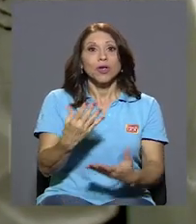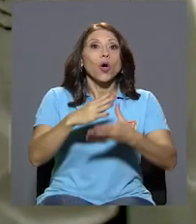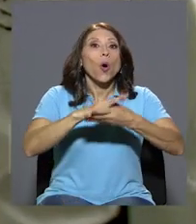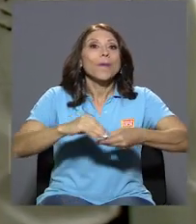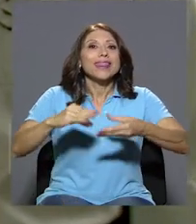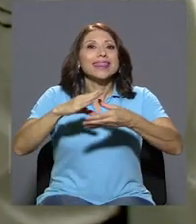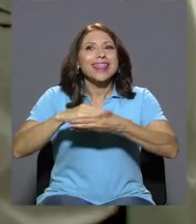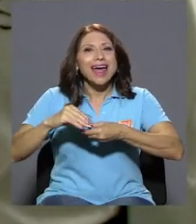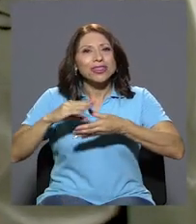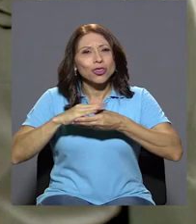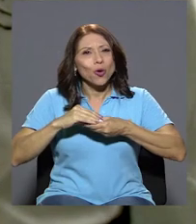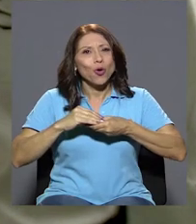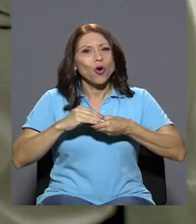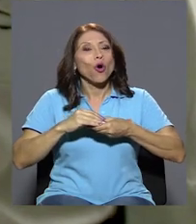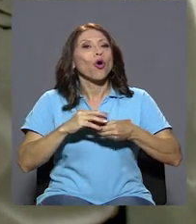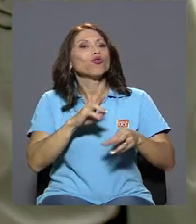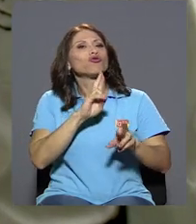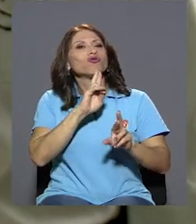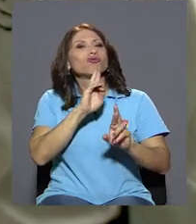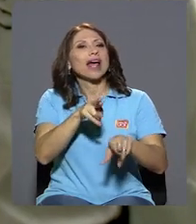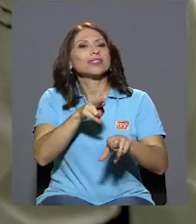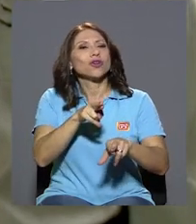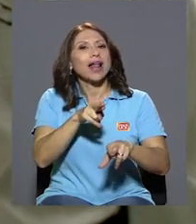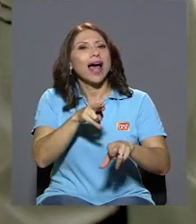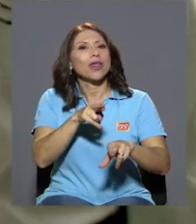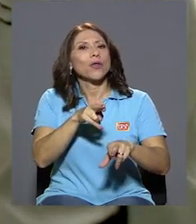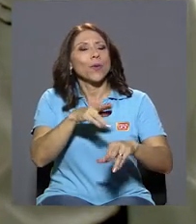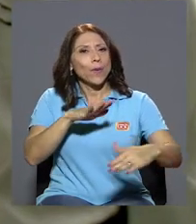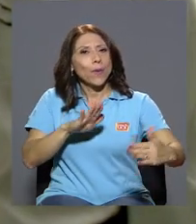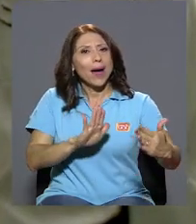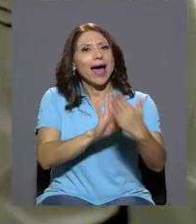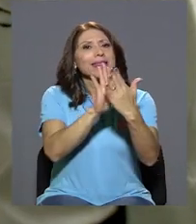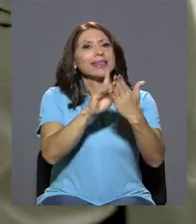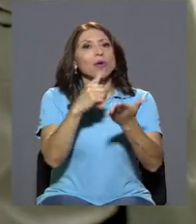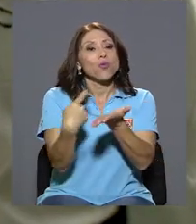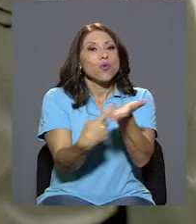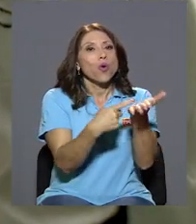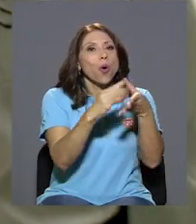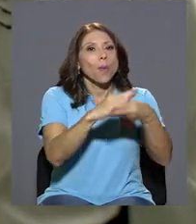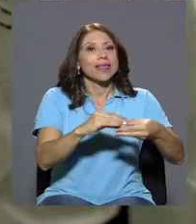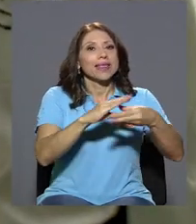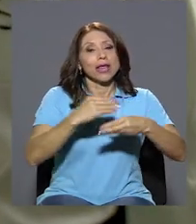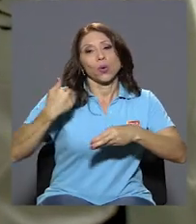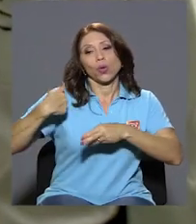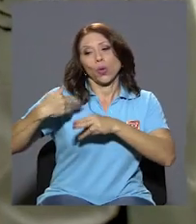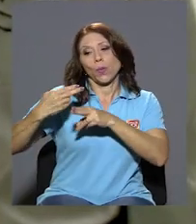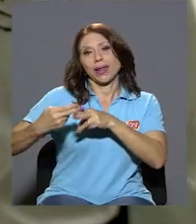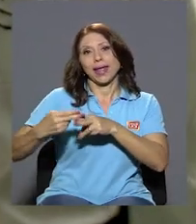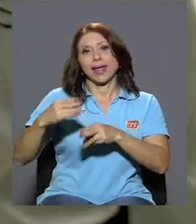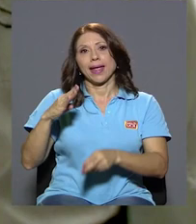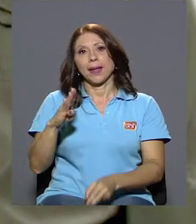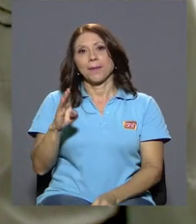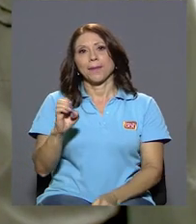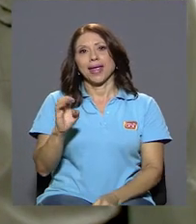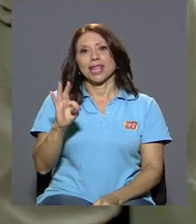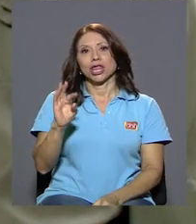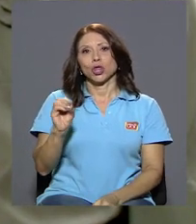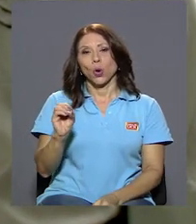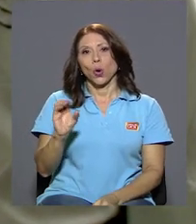comentando reaccionando frente a una un comentario de don beto cañas